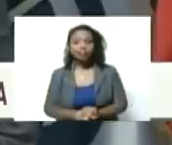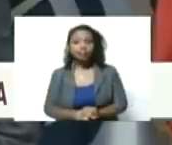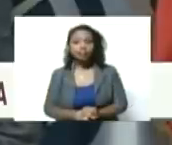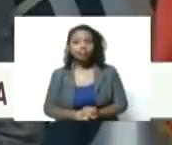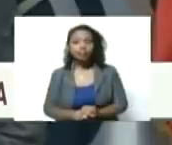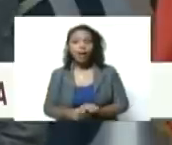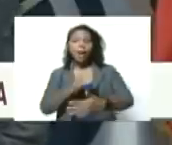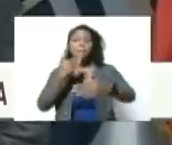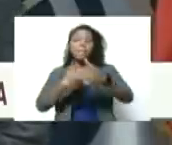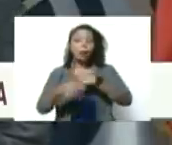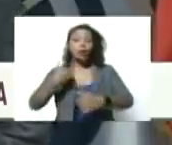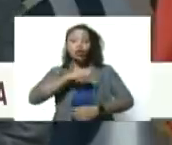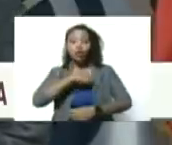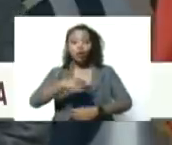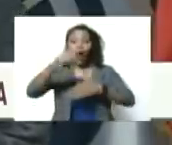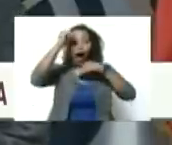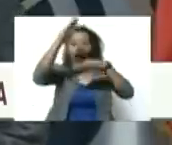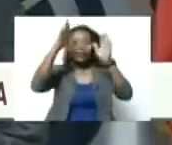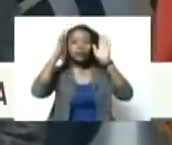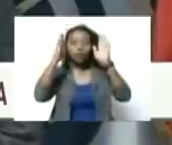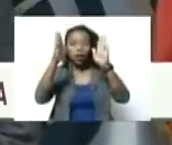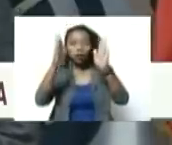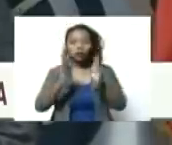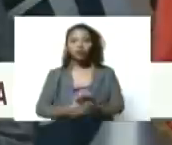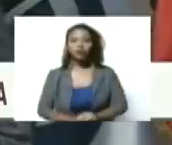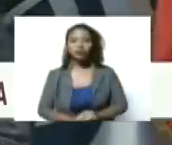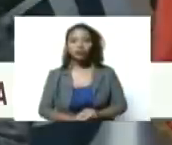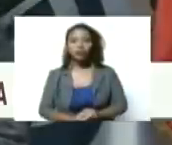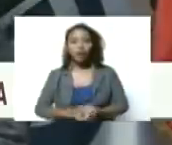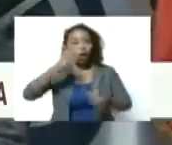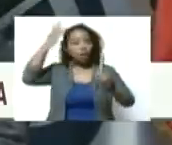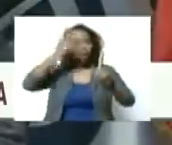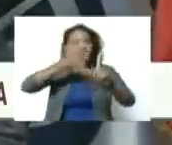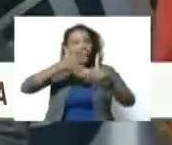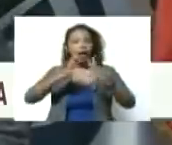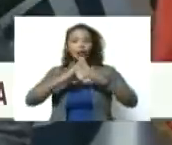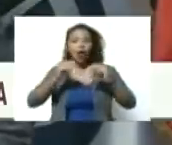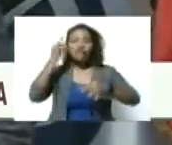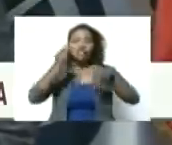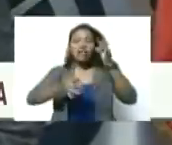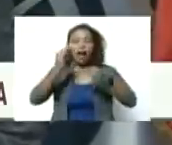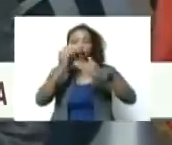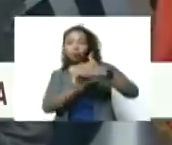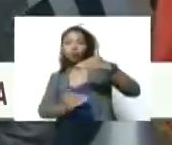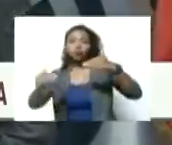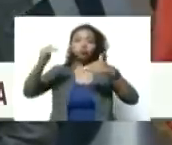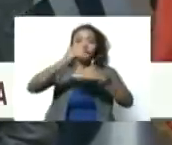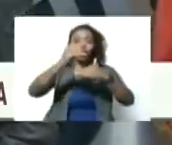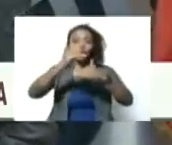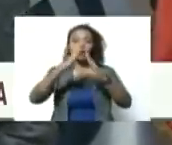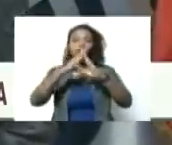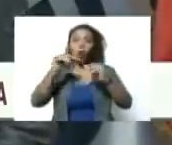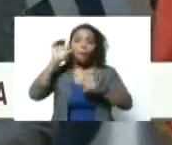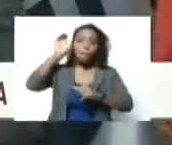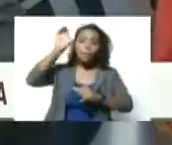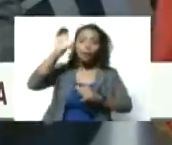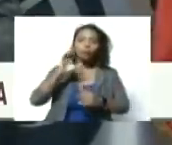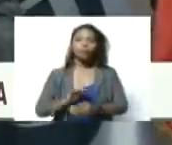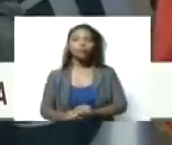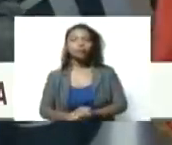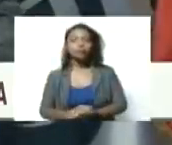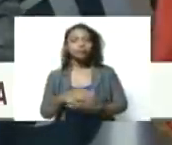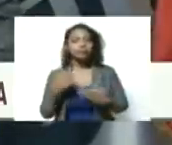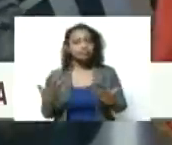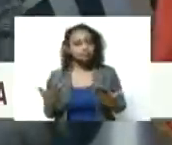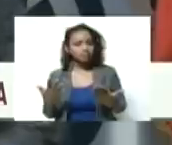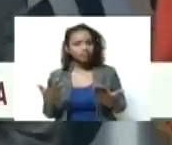vamos a estar muy pendientes. Y la instrucción es a todos los fiscales superiores de todo el país a que